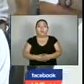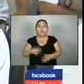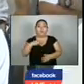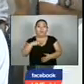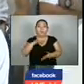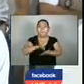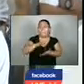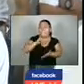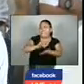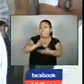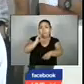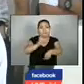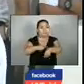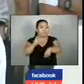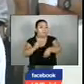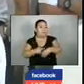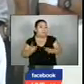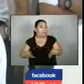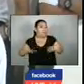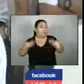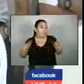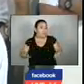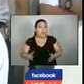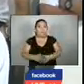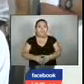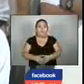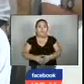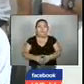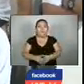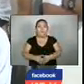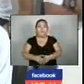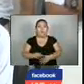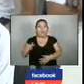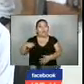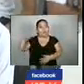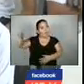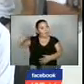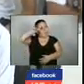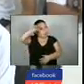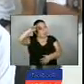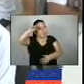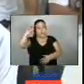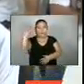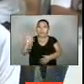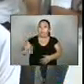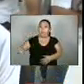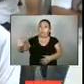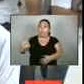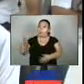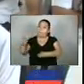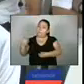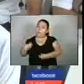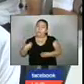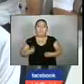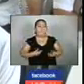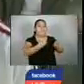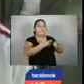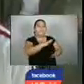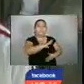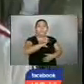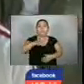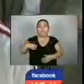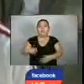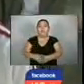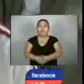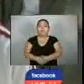Aprovecharlos al máximo para, ya que voy a tener otro mejor empleo, para poder sacar un poco adelante mi familia.